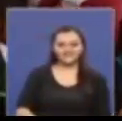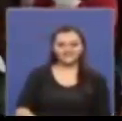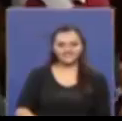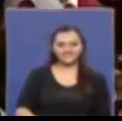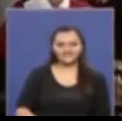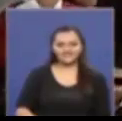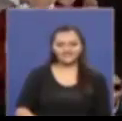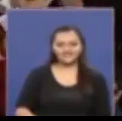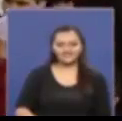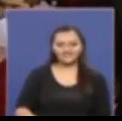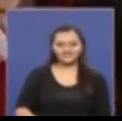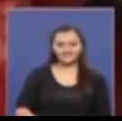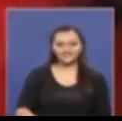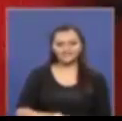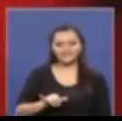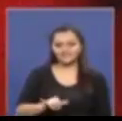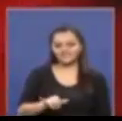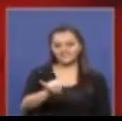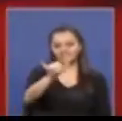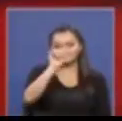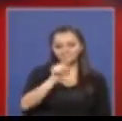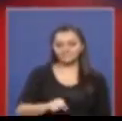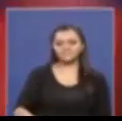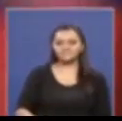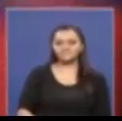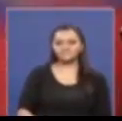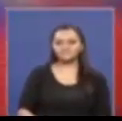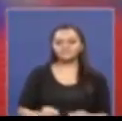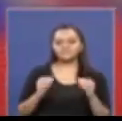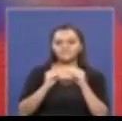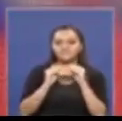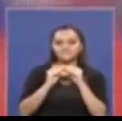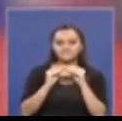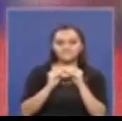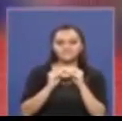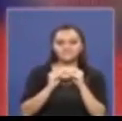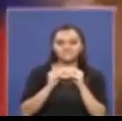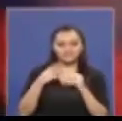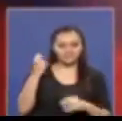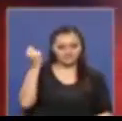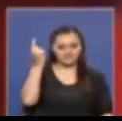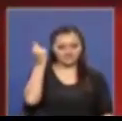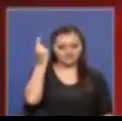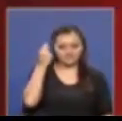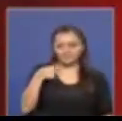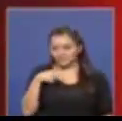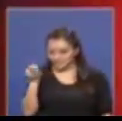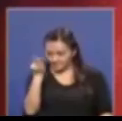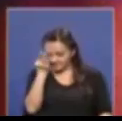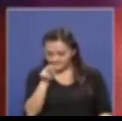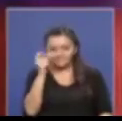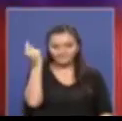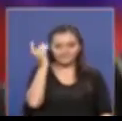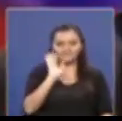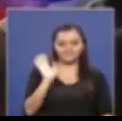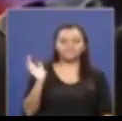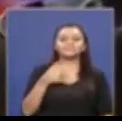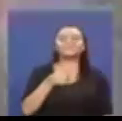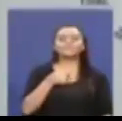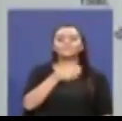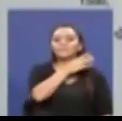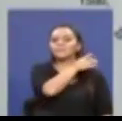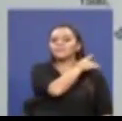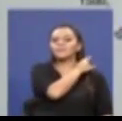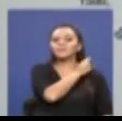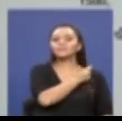Sigamos. Y aquí un gráfico un poco más complejo. Yo sí lo entiendo ya, ¿no? Si no hubiéramos hecho estas reformas,